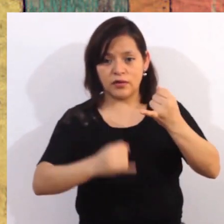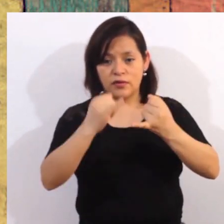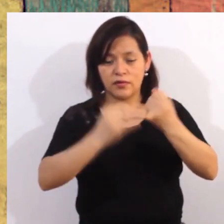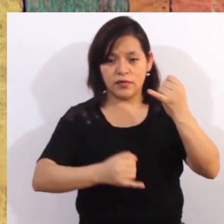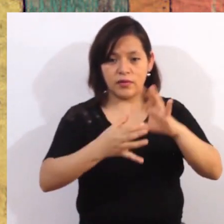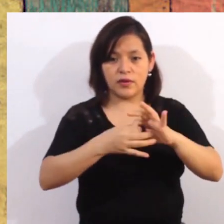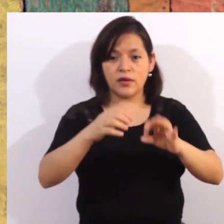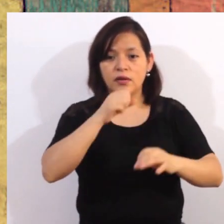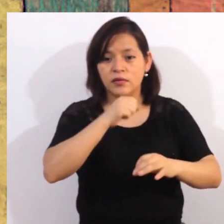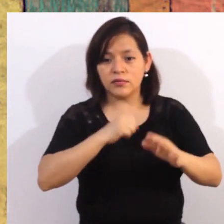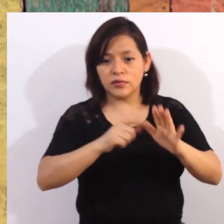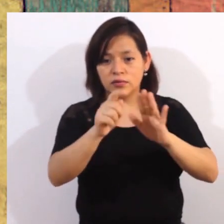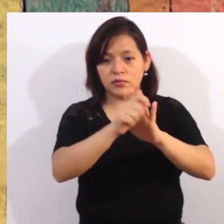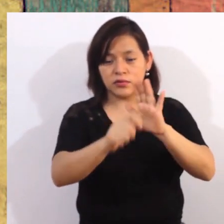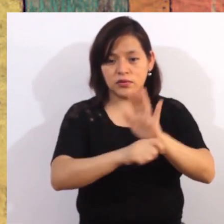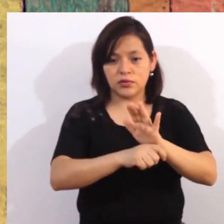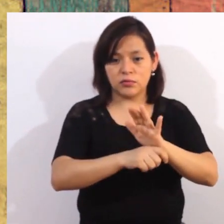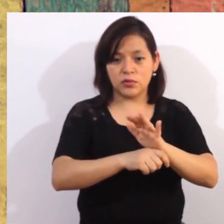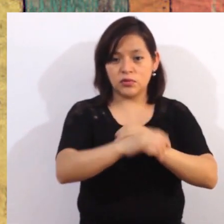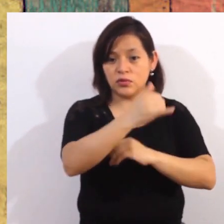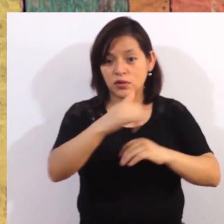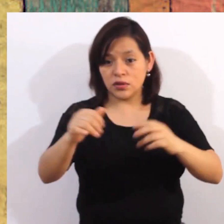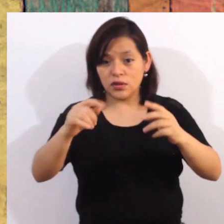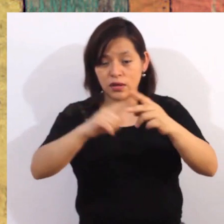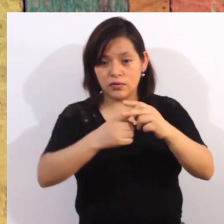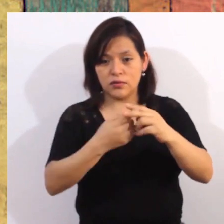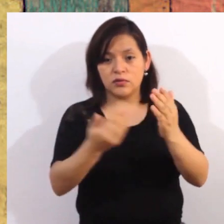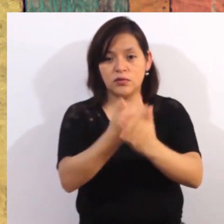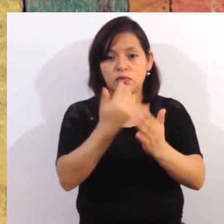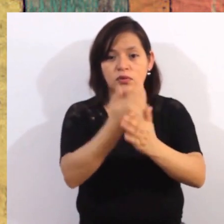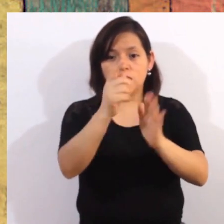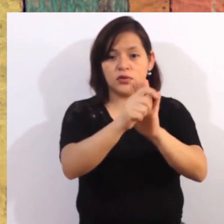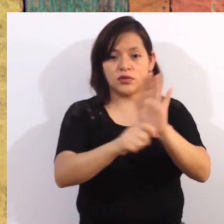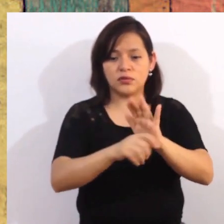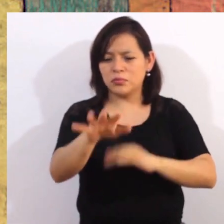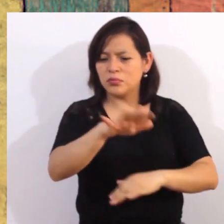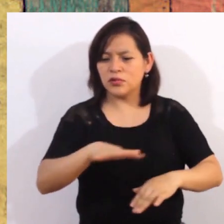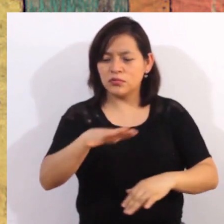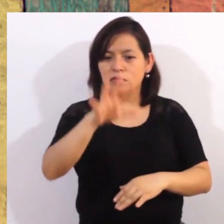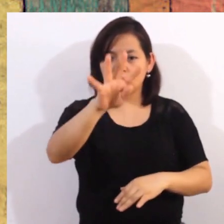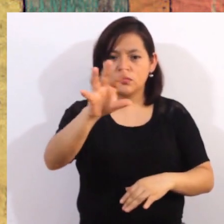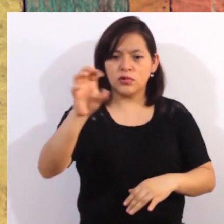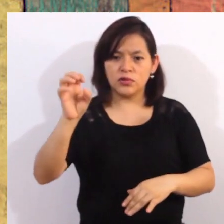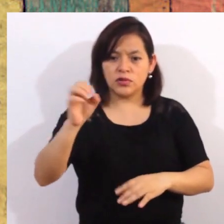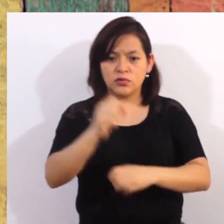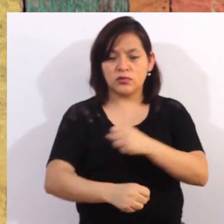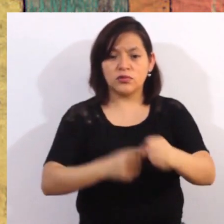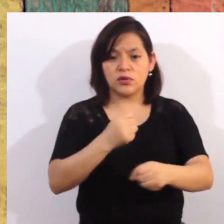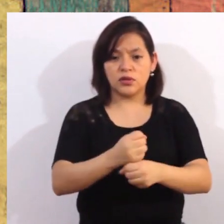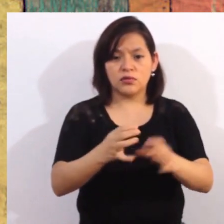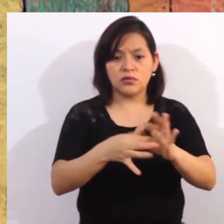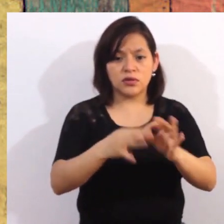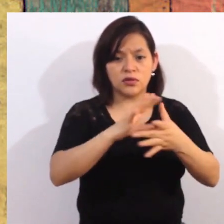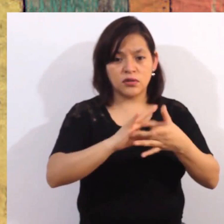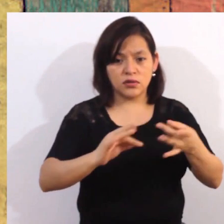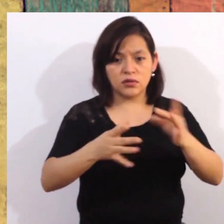del Antiguo Testamento y el inicio del Nuevo Testamento. Son 400 años de historia aproximadamente, de